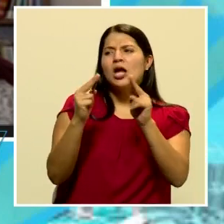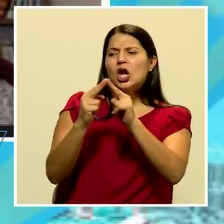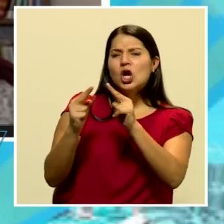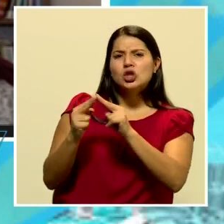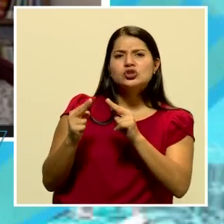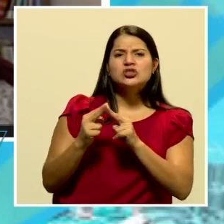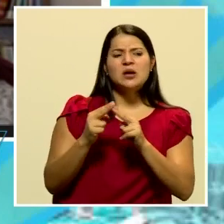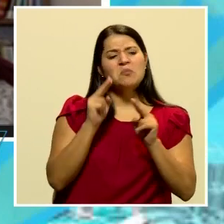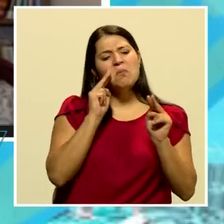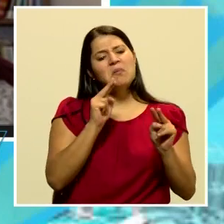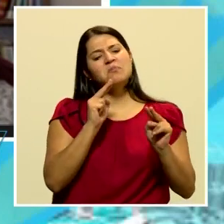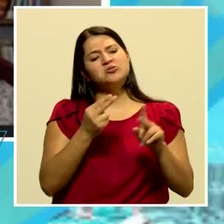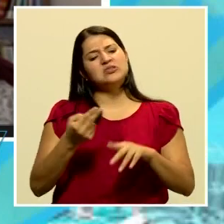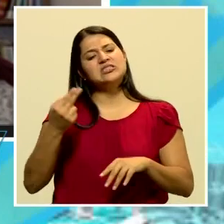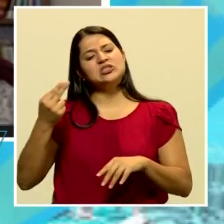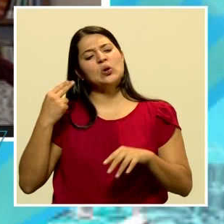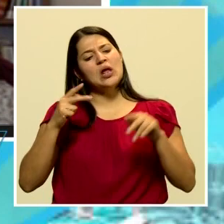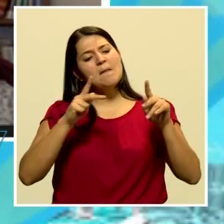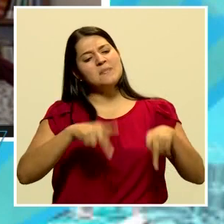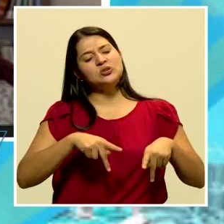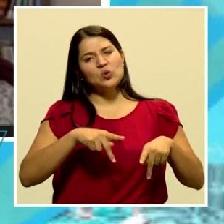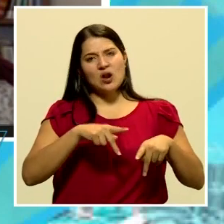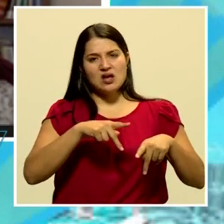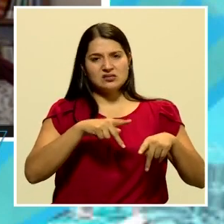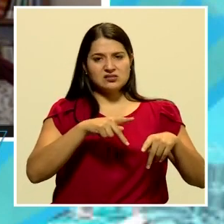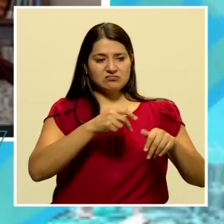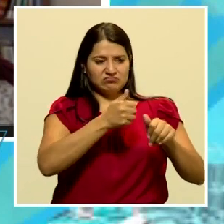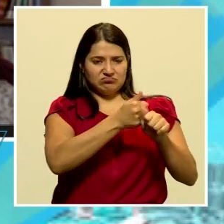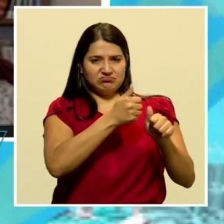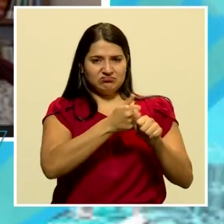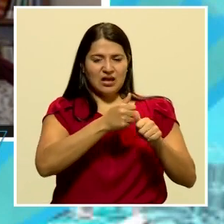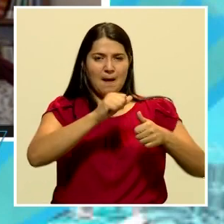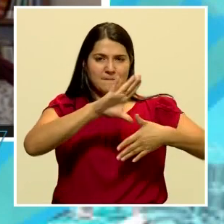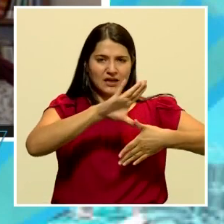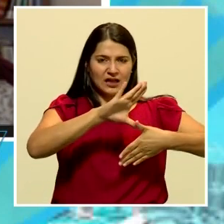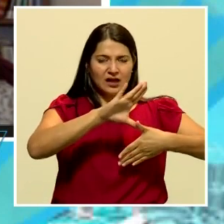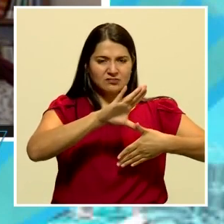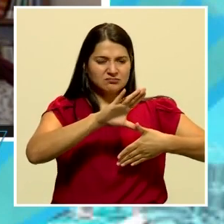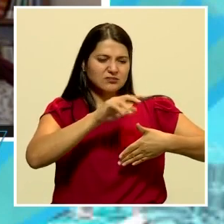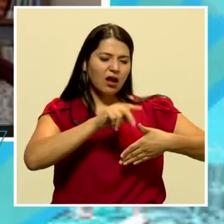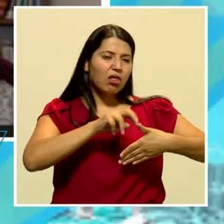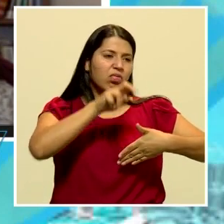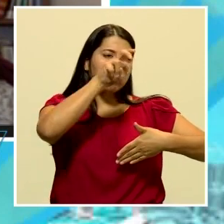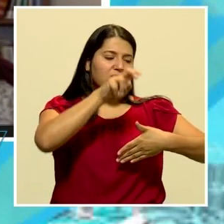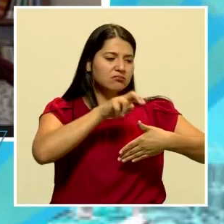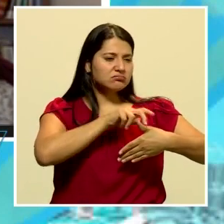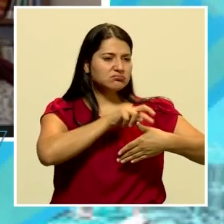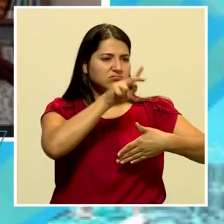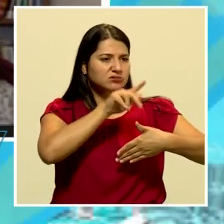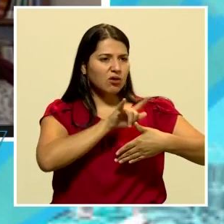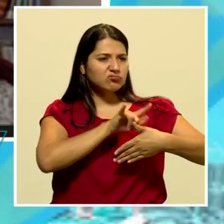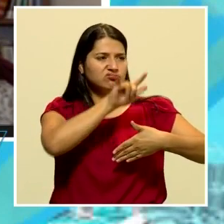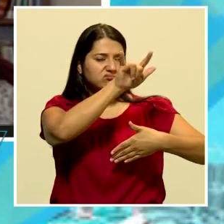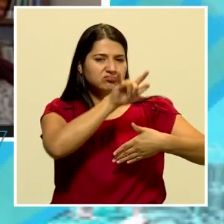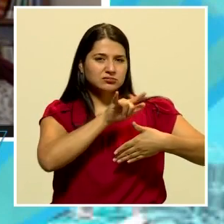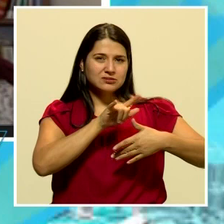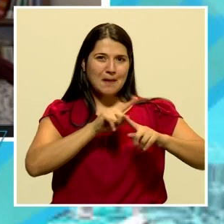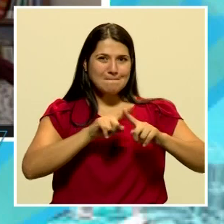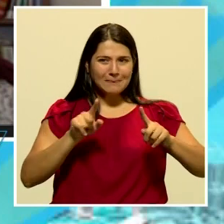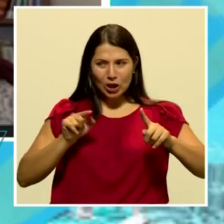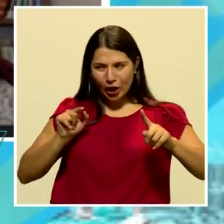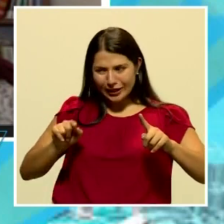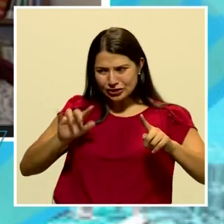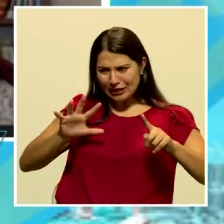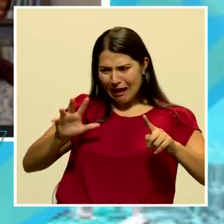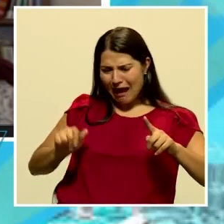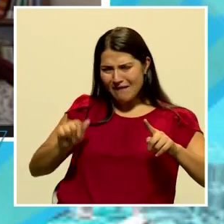América Central o los mexicanos, pero no este viaje tan impresionante, tan grande,